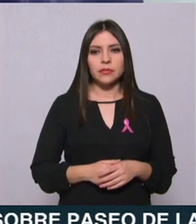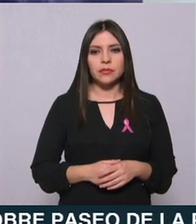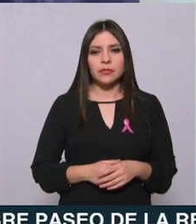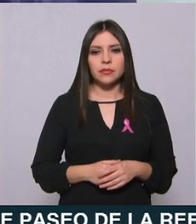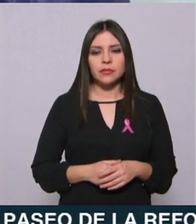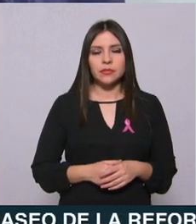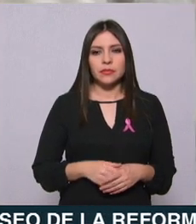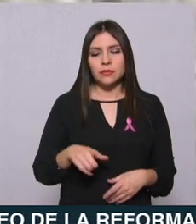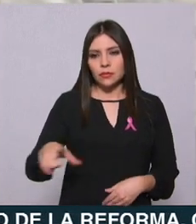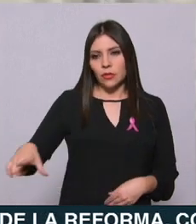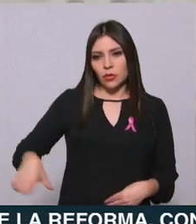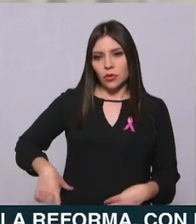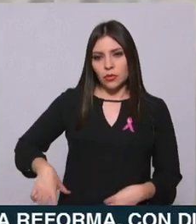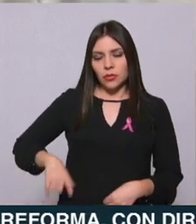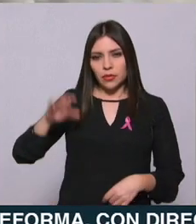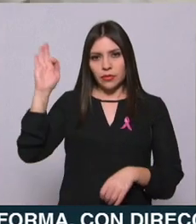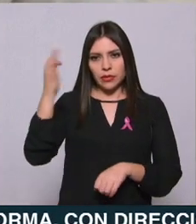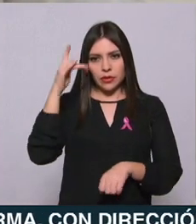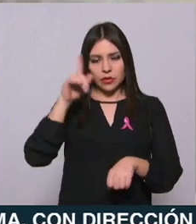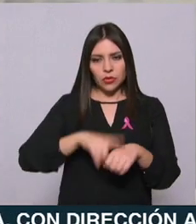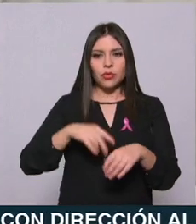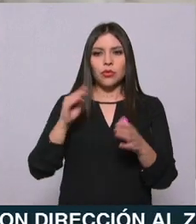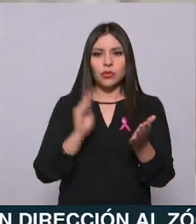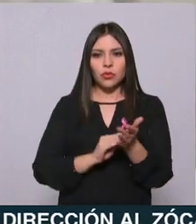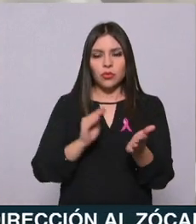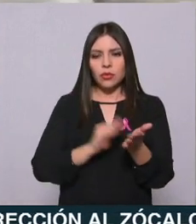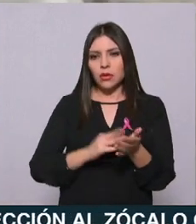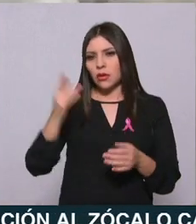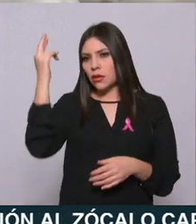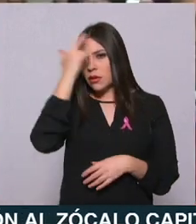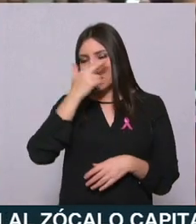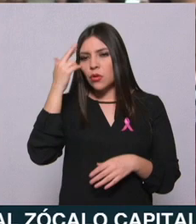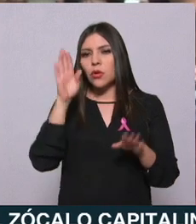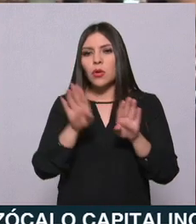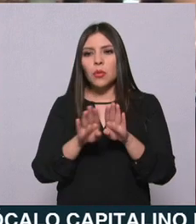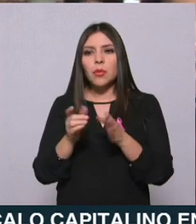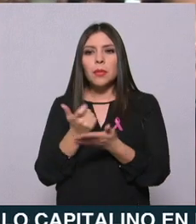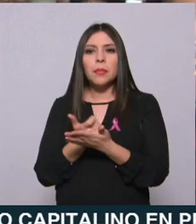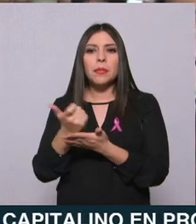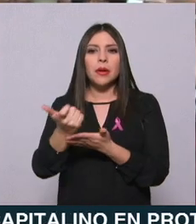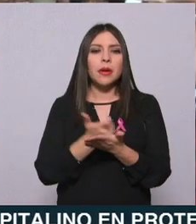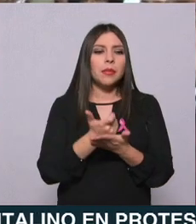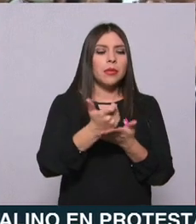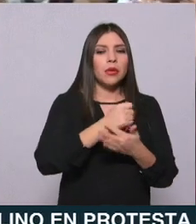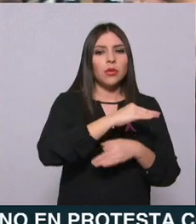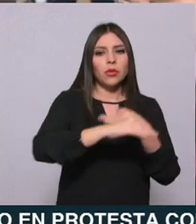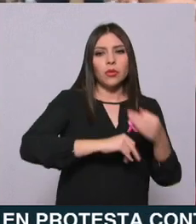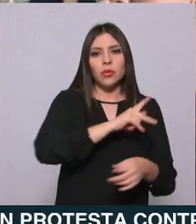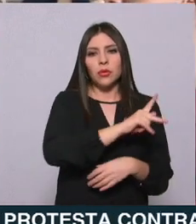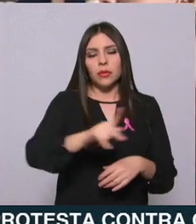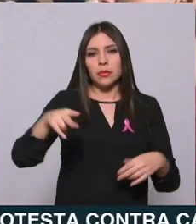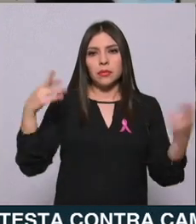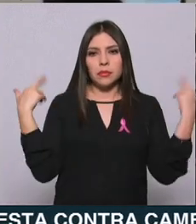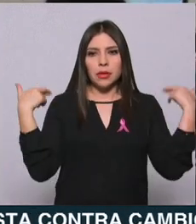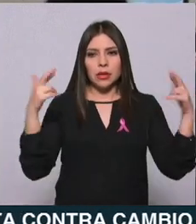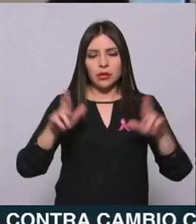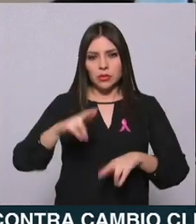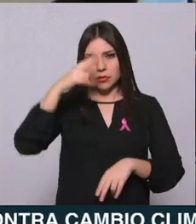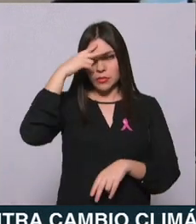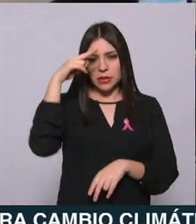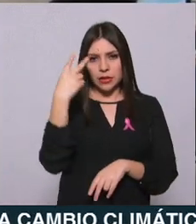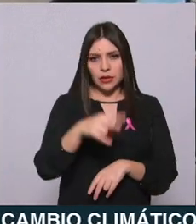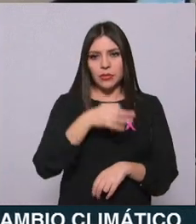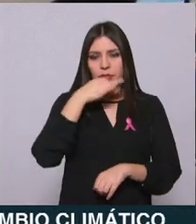El gobierno federal continúa en revisión del proyecto para federalizar el pago de todos los maestros mexicanos, informó el presidente Andrés Manuel